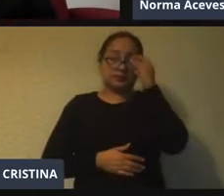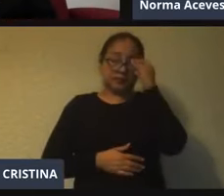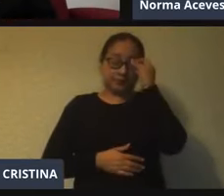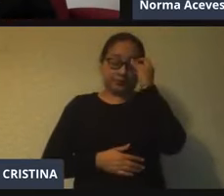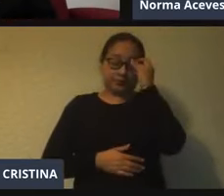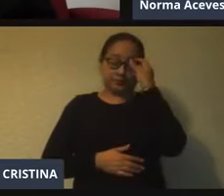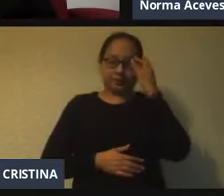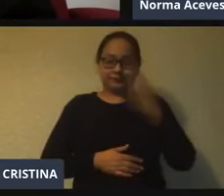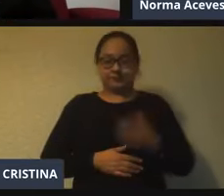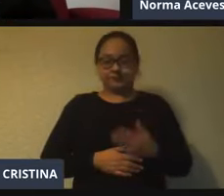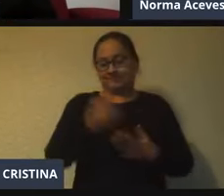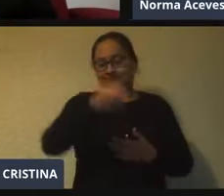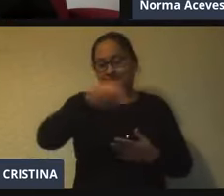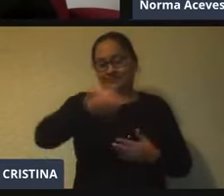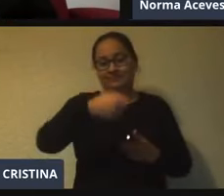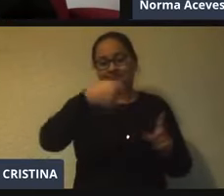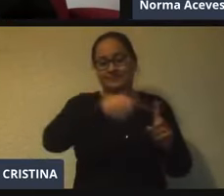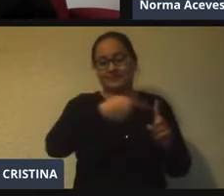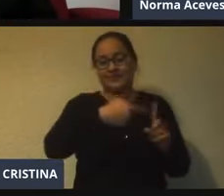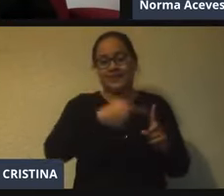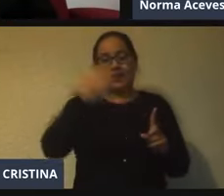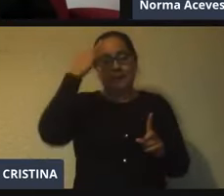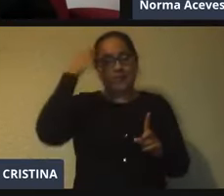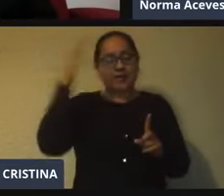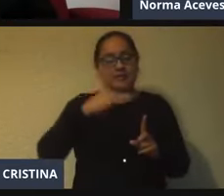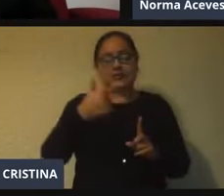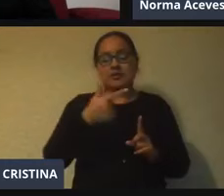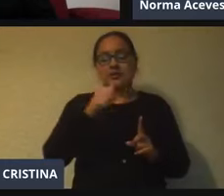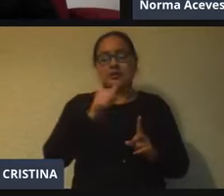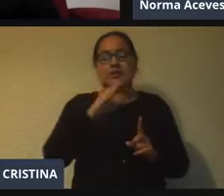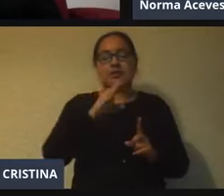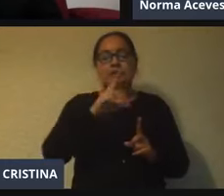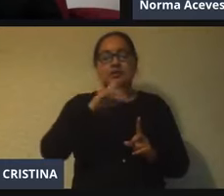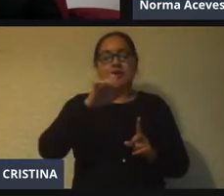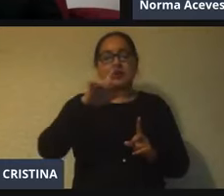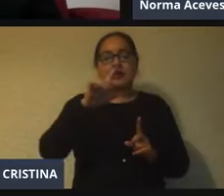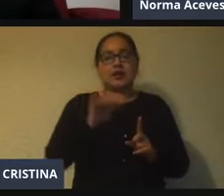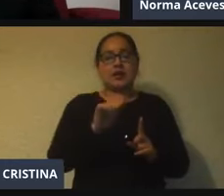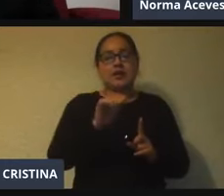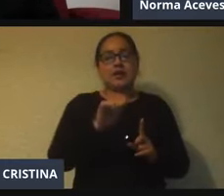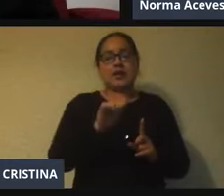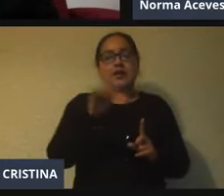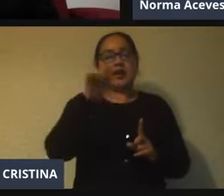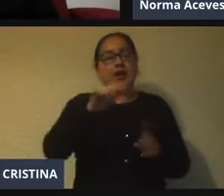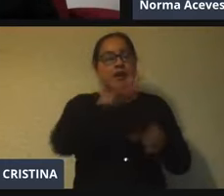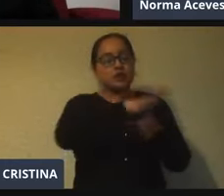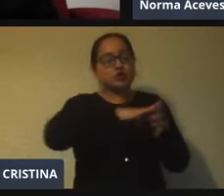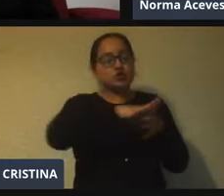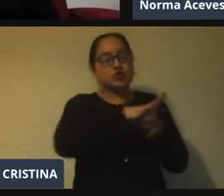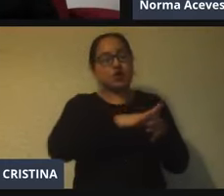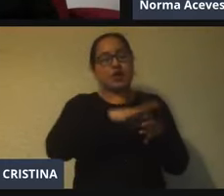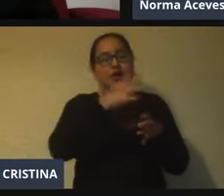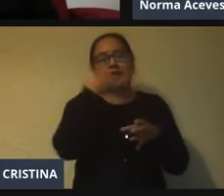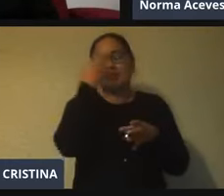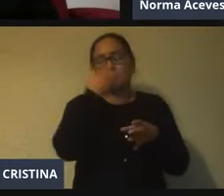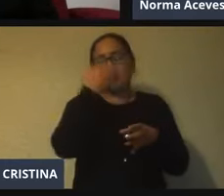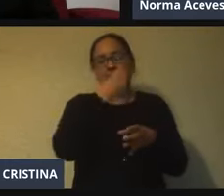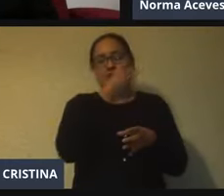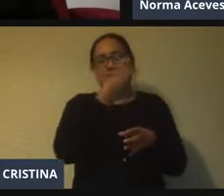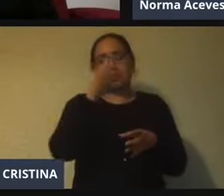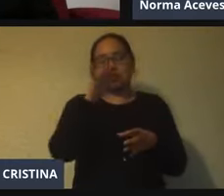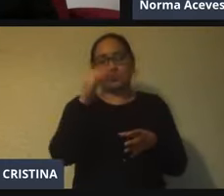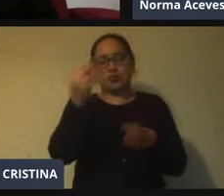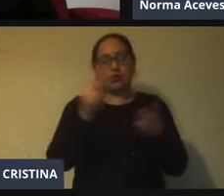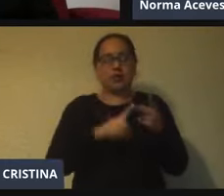Maestra, bueno, le mandan muchos saludos. La maestra Gabriela de la zona escolar 359, la maestra